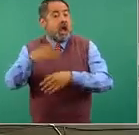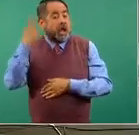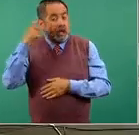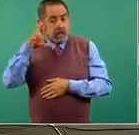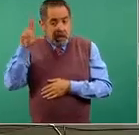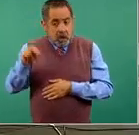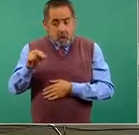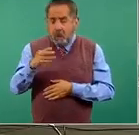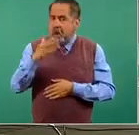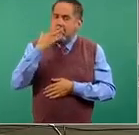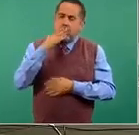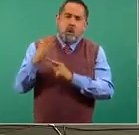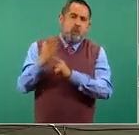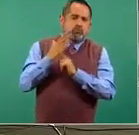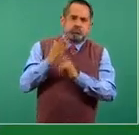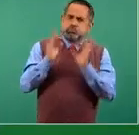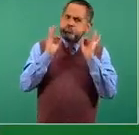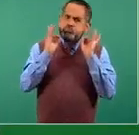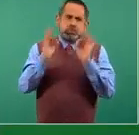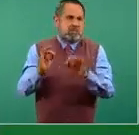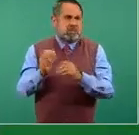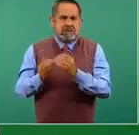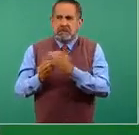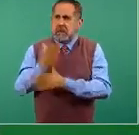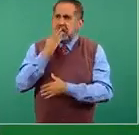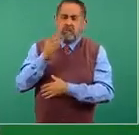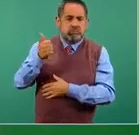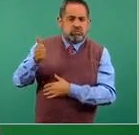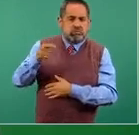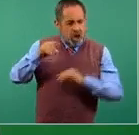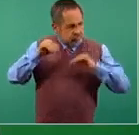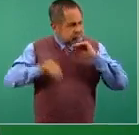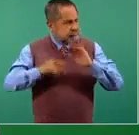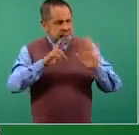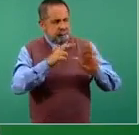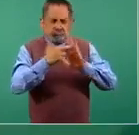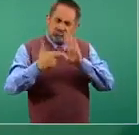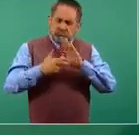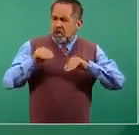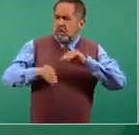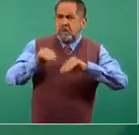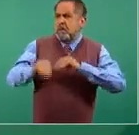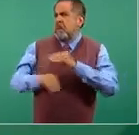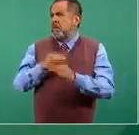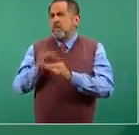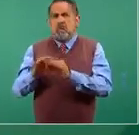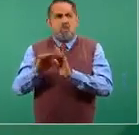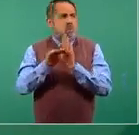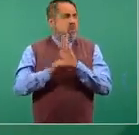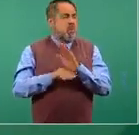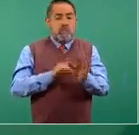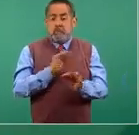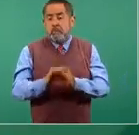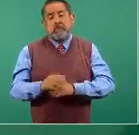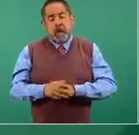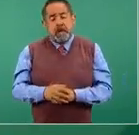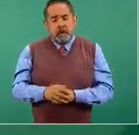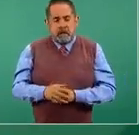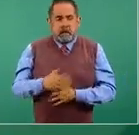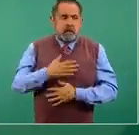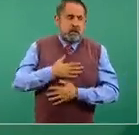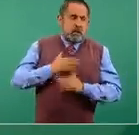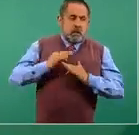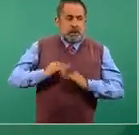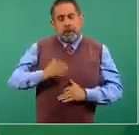fue uno de los ejemplos más positivos de adopción muy temprana de estos protocolos. Entonces eso nos da mucha